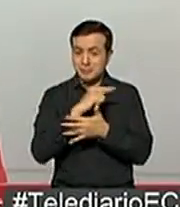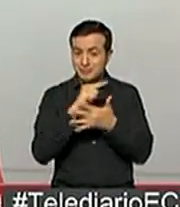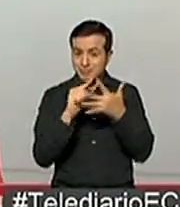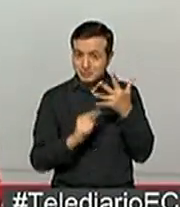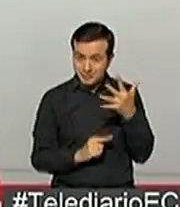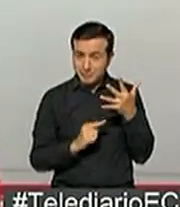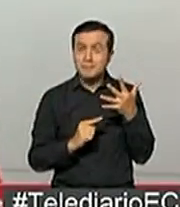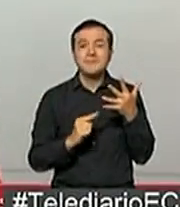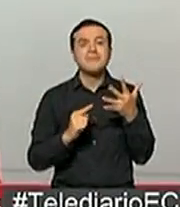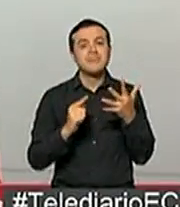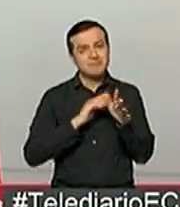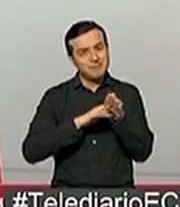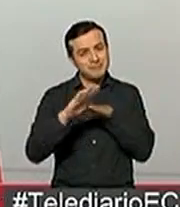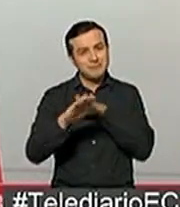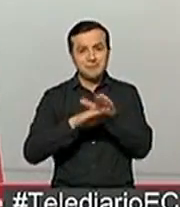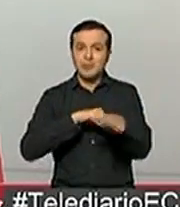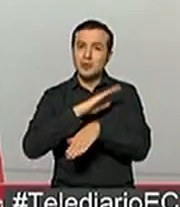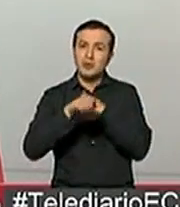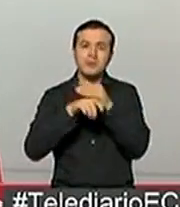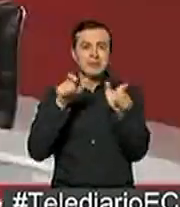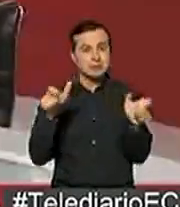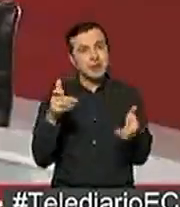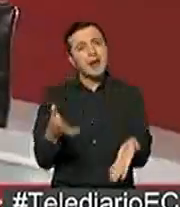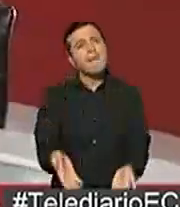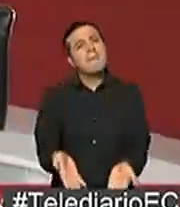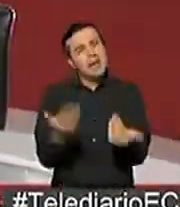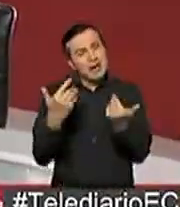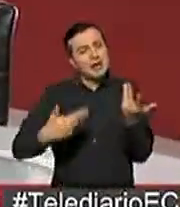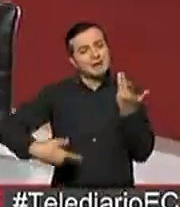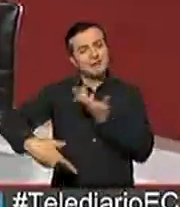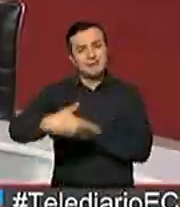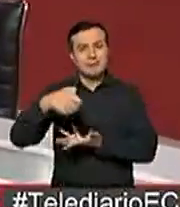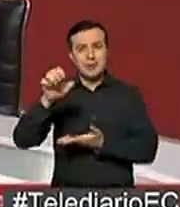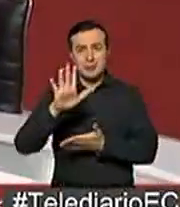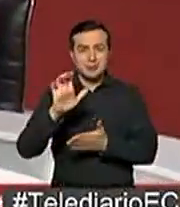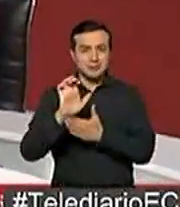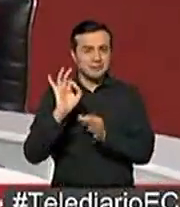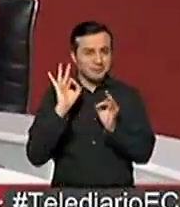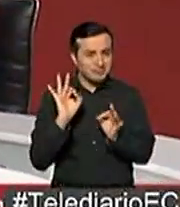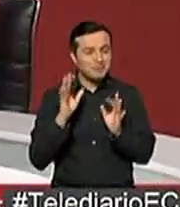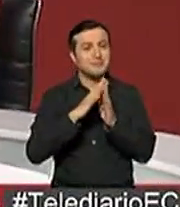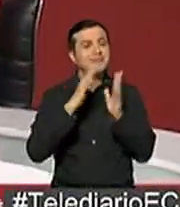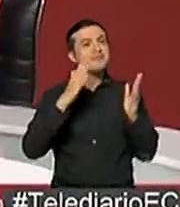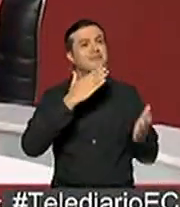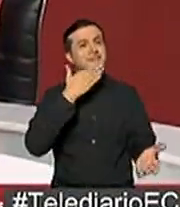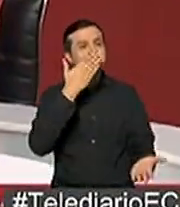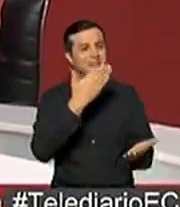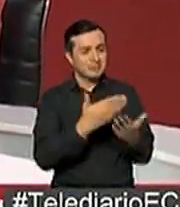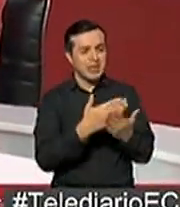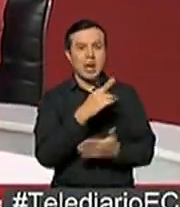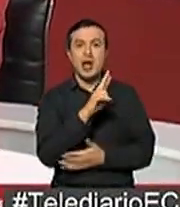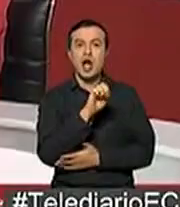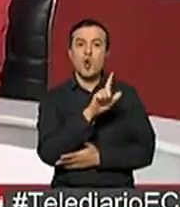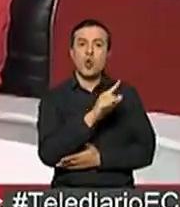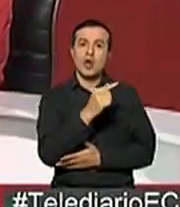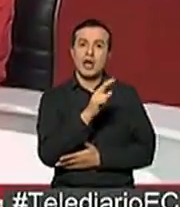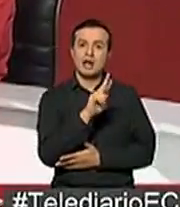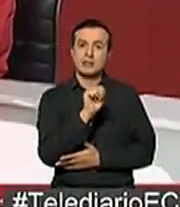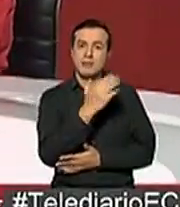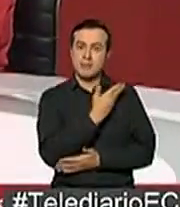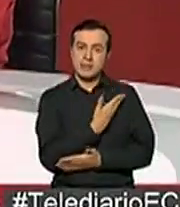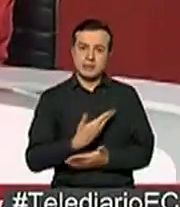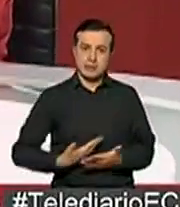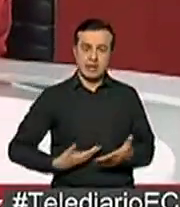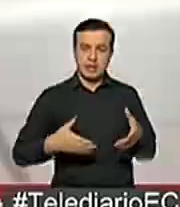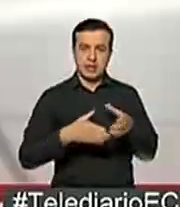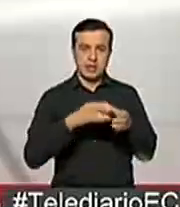estamos invitándolos a todos ustedes a compartir con este ecuador querido muy bien muchas gracias al señor raúl garcía presidente de la cámara